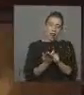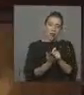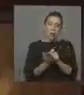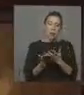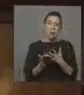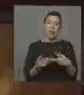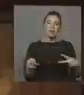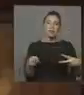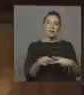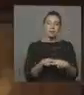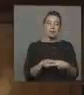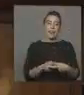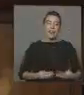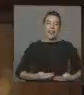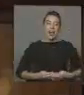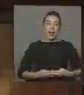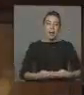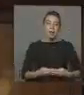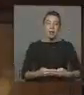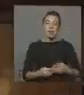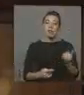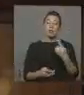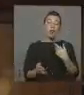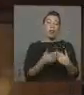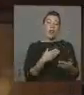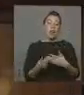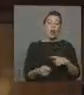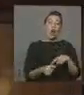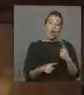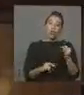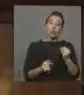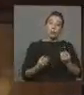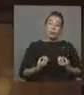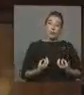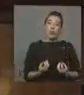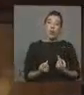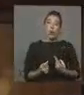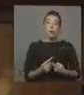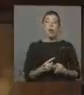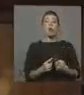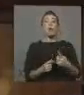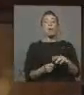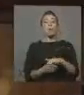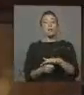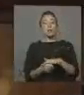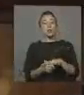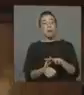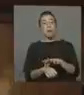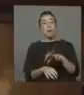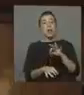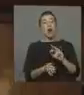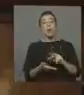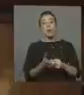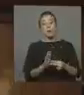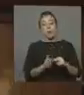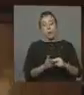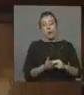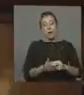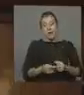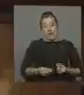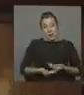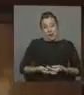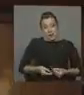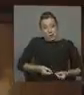de interrupciones de los embarazos espontáneos y provocados, sea por una condición médica o por una alteración estructural, así como